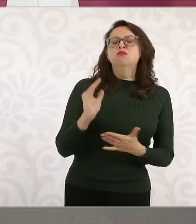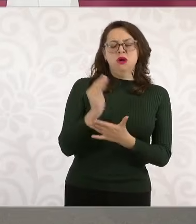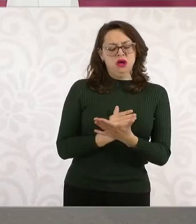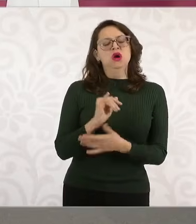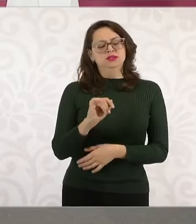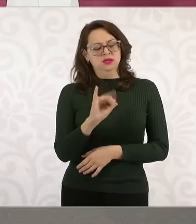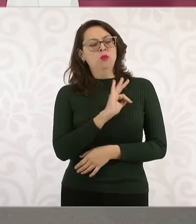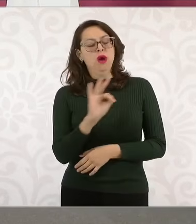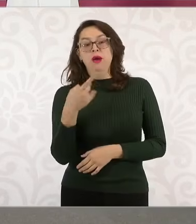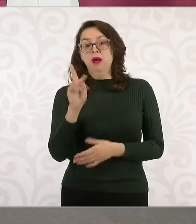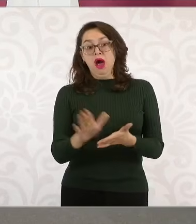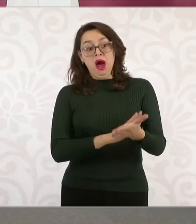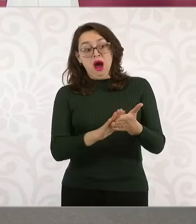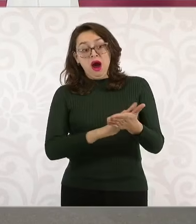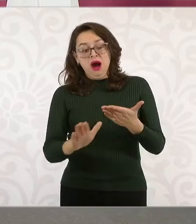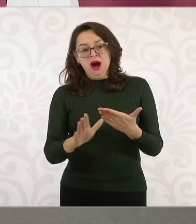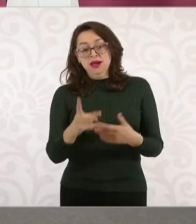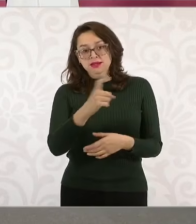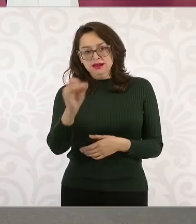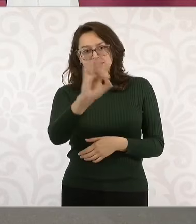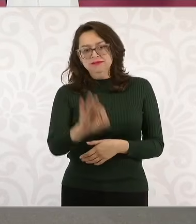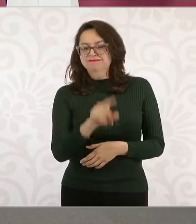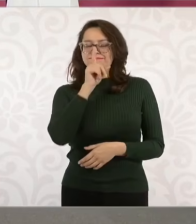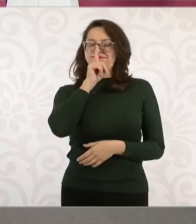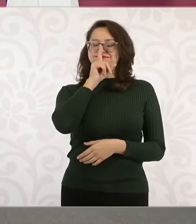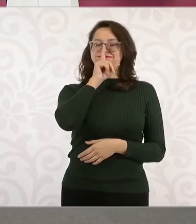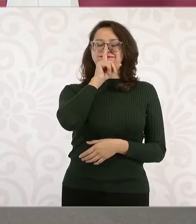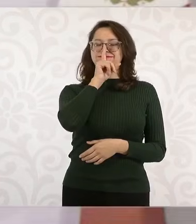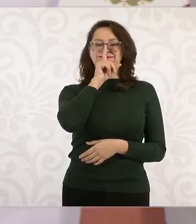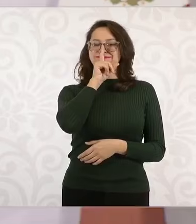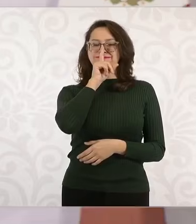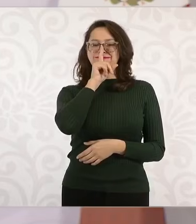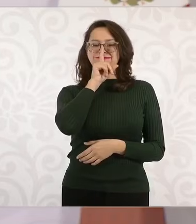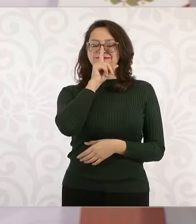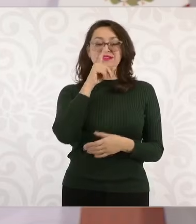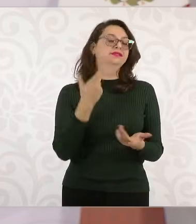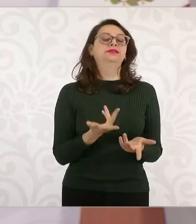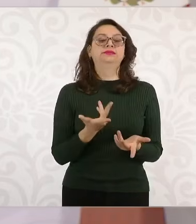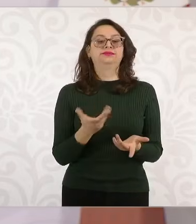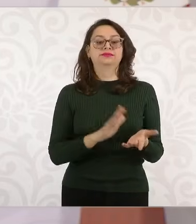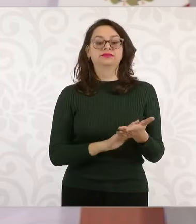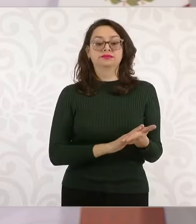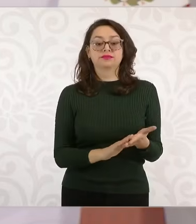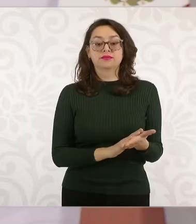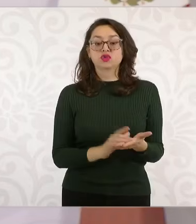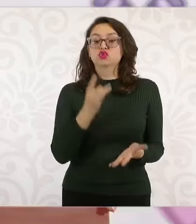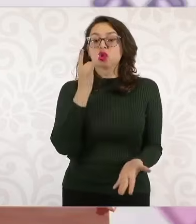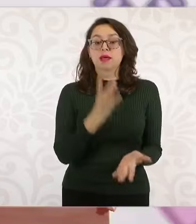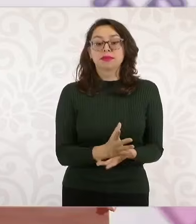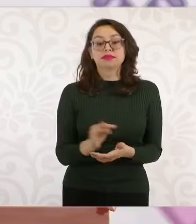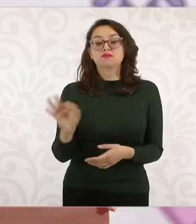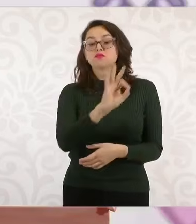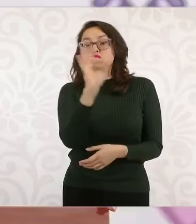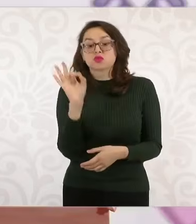impuestos como tal. Ya no puede decir el presidente o la presidenta que se le condonan los impuestos a alguien, más que lo que esté